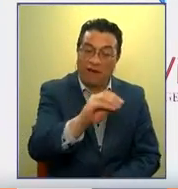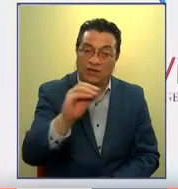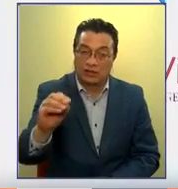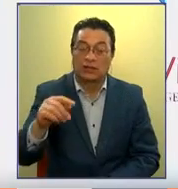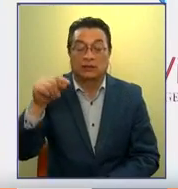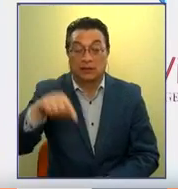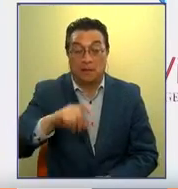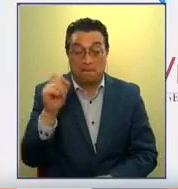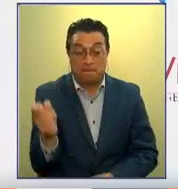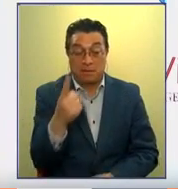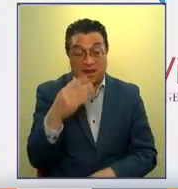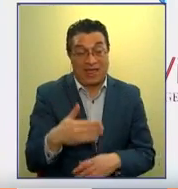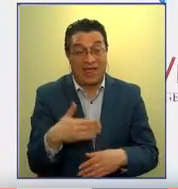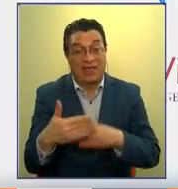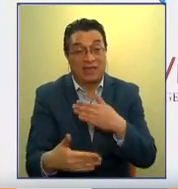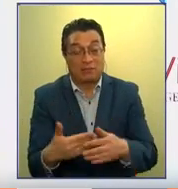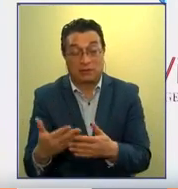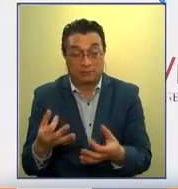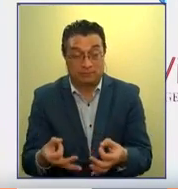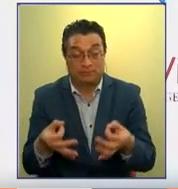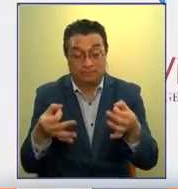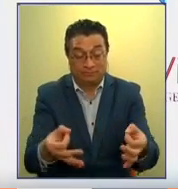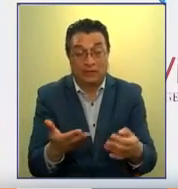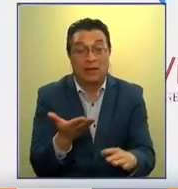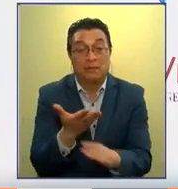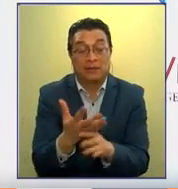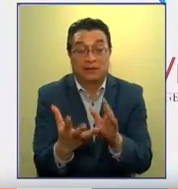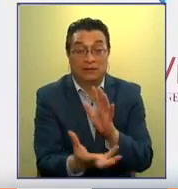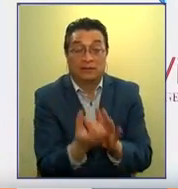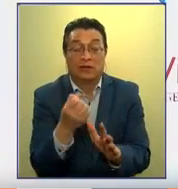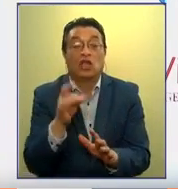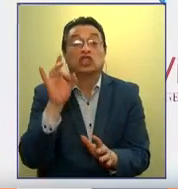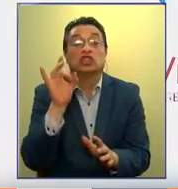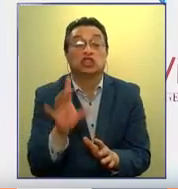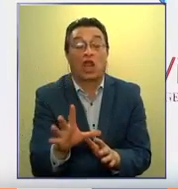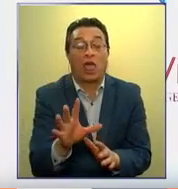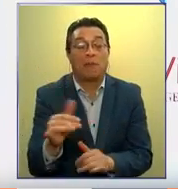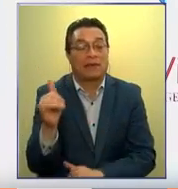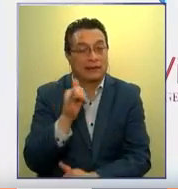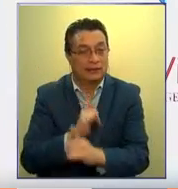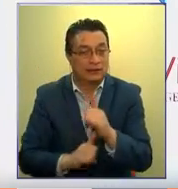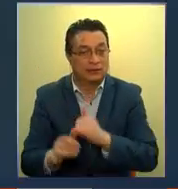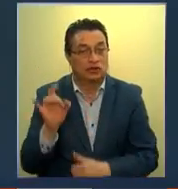esta primera etapa la solicitud de retiro es solo a través de las plataformas digitales.